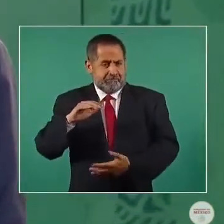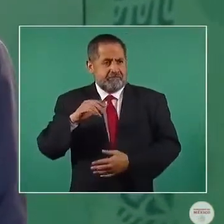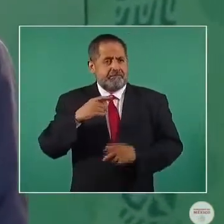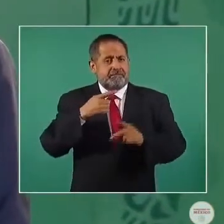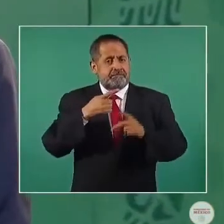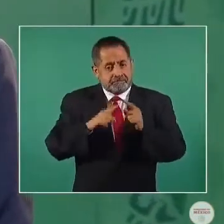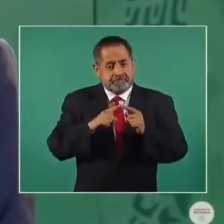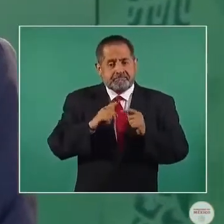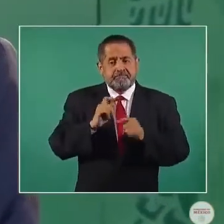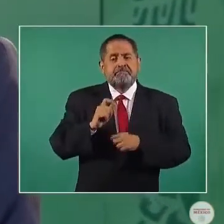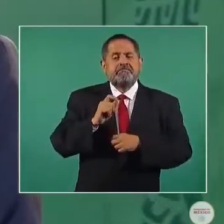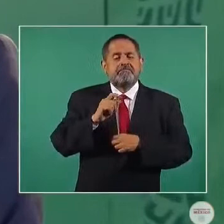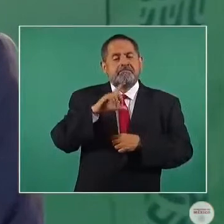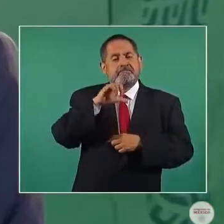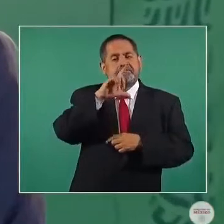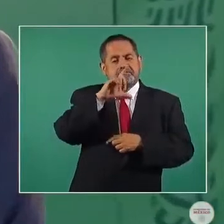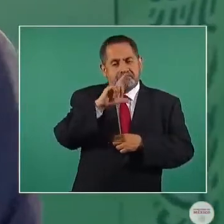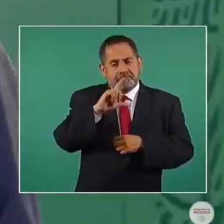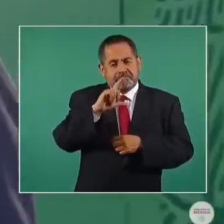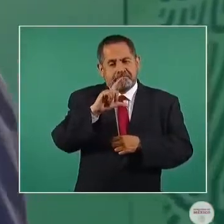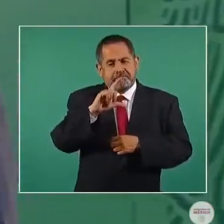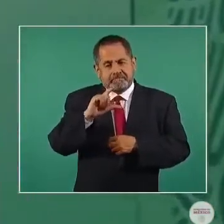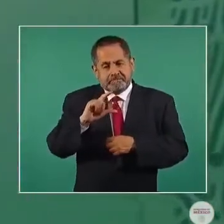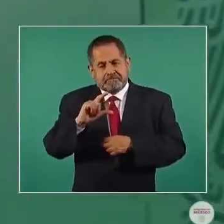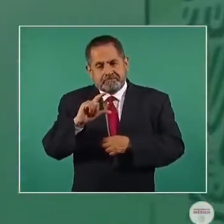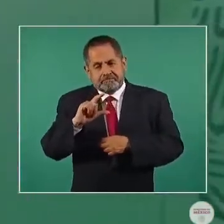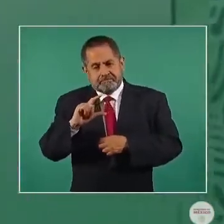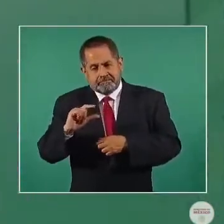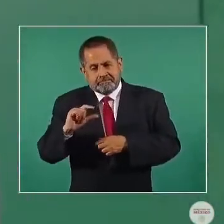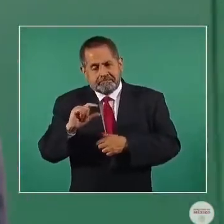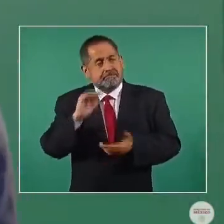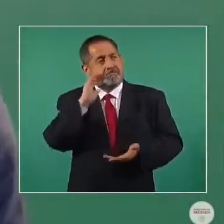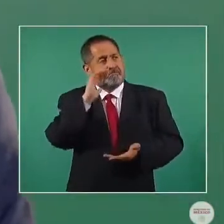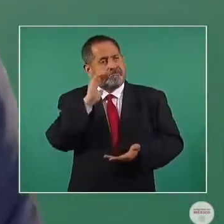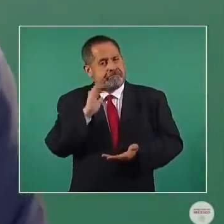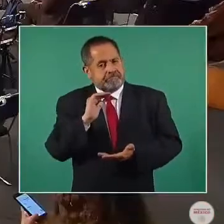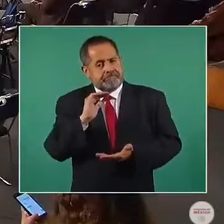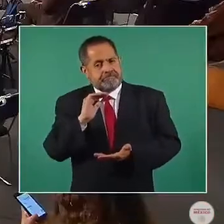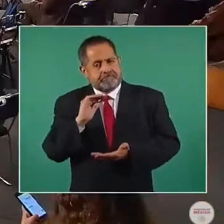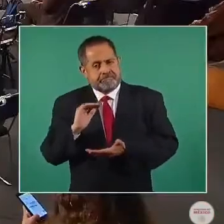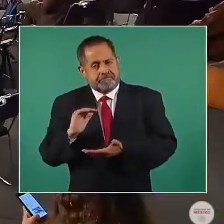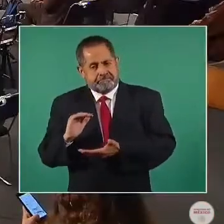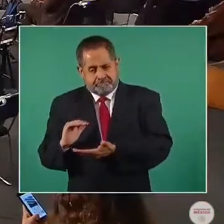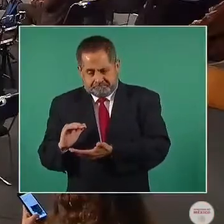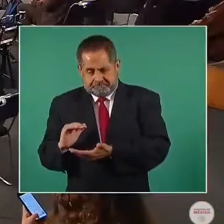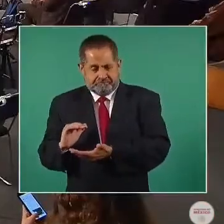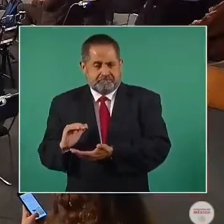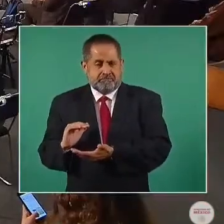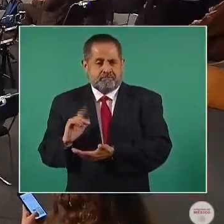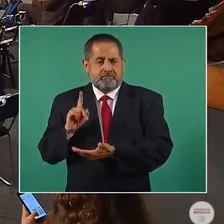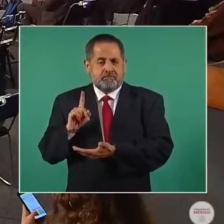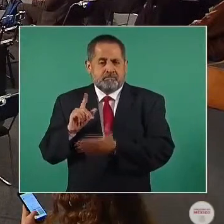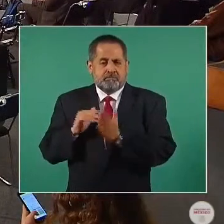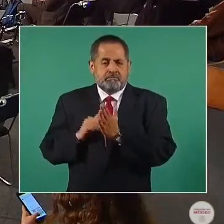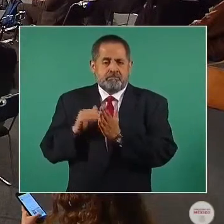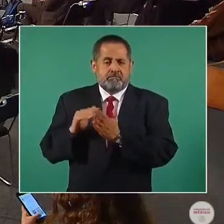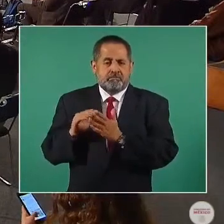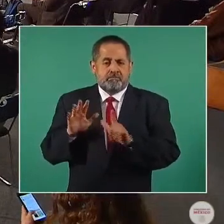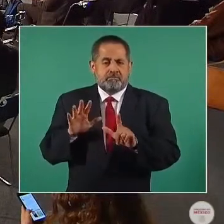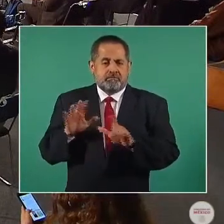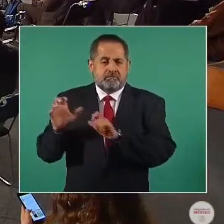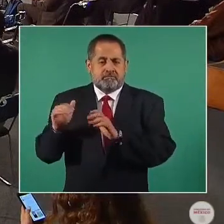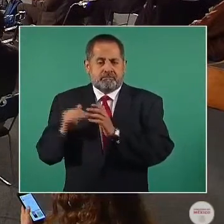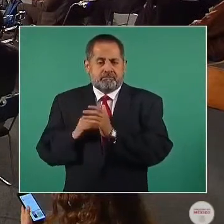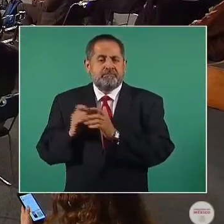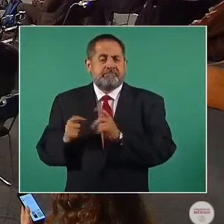empezamos a caer y nosotros agarramos en 1.700.000, la